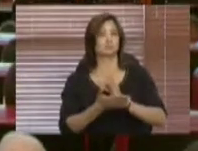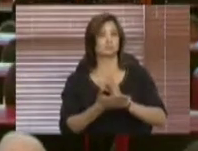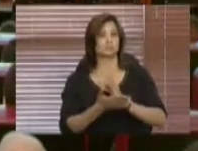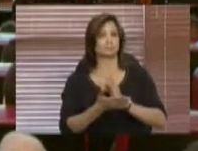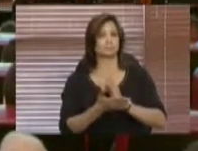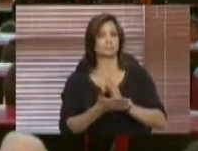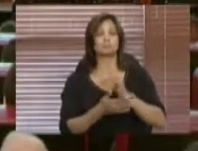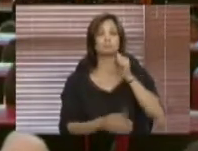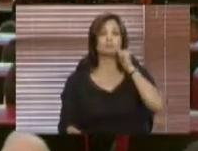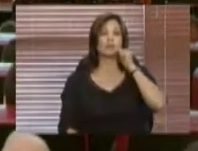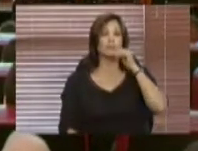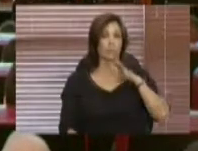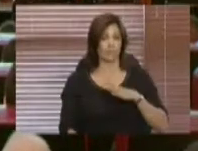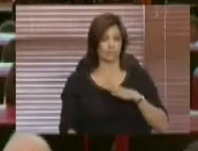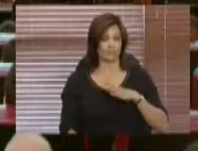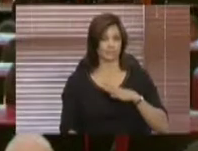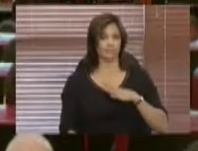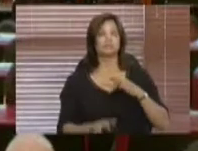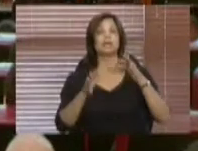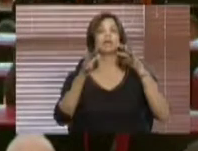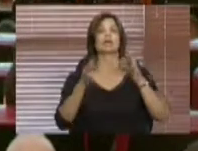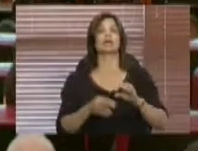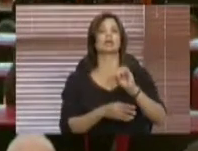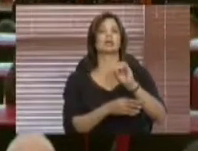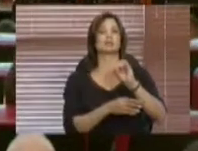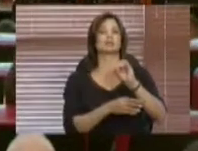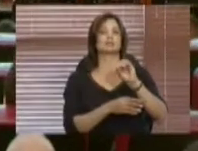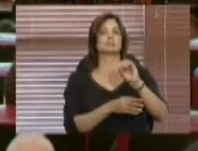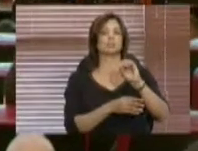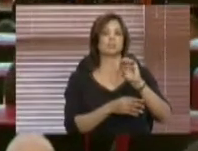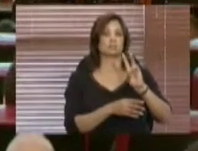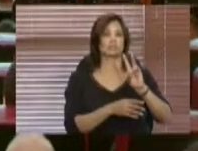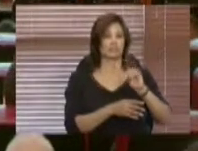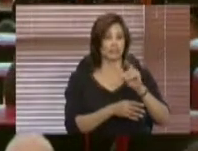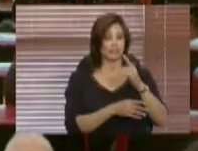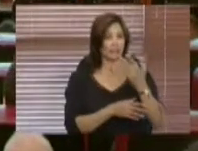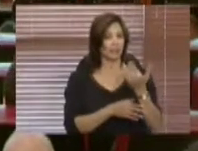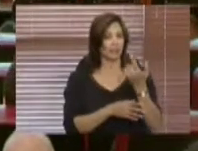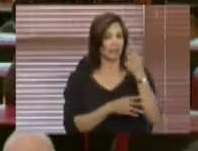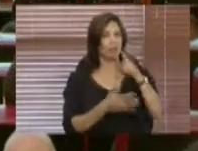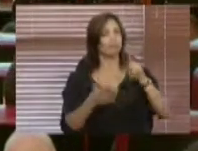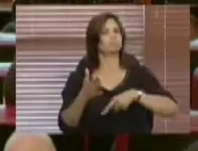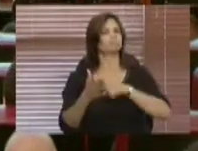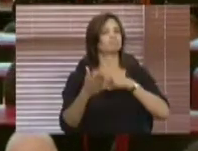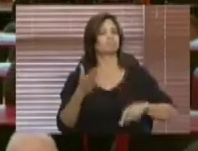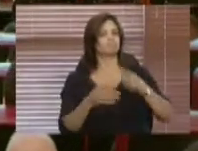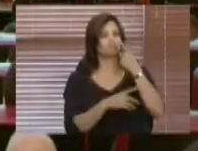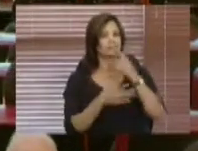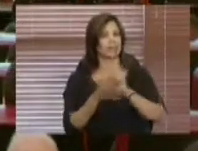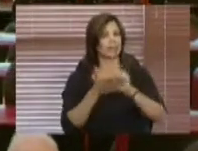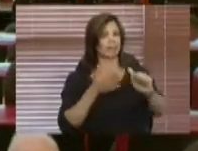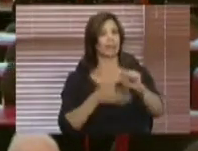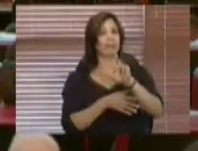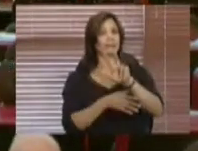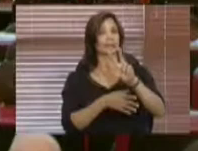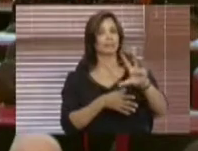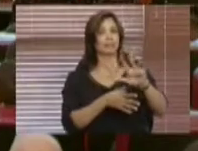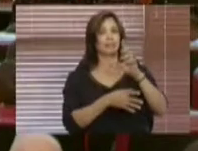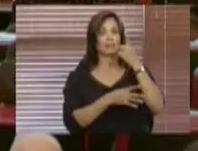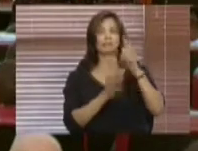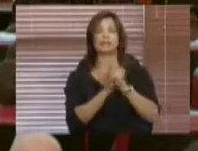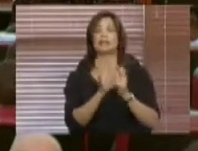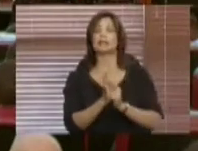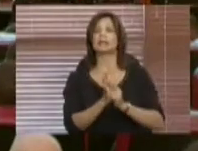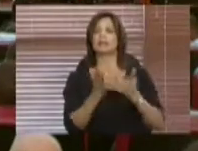de las mujeres. La sentencia 070-15 anuló el artículo 35 de la